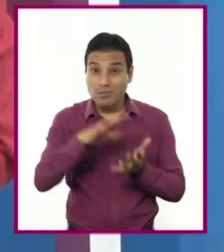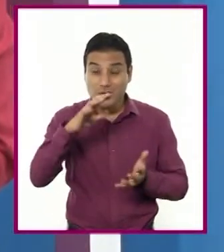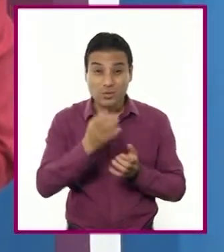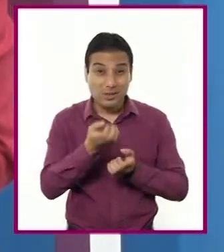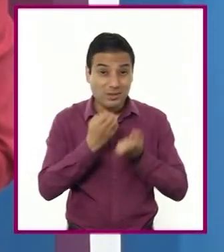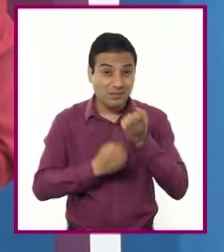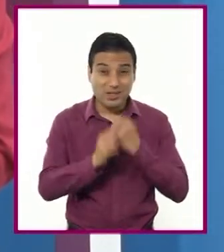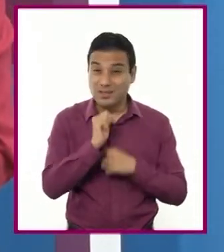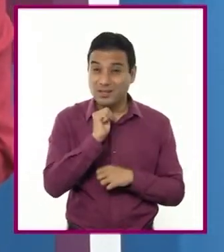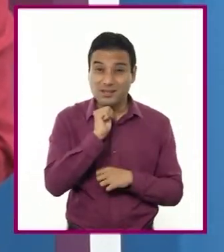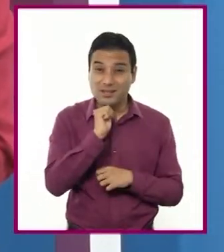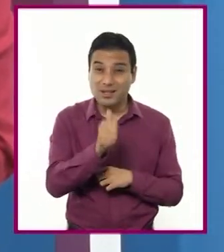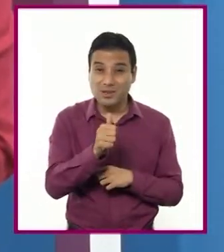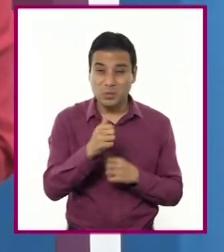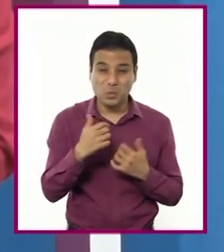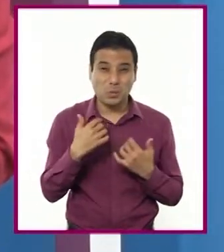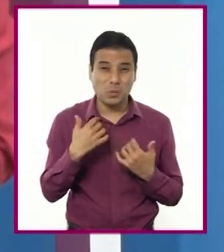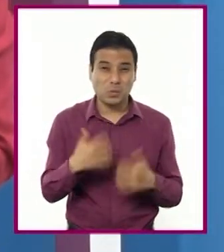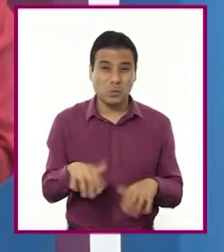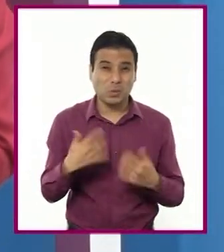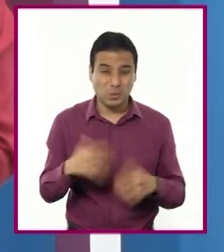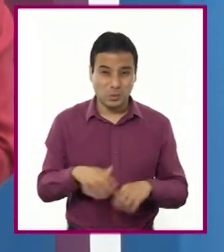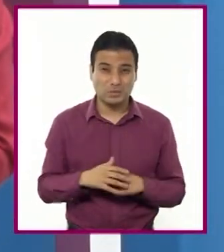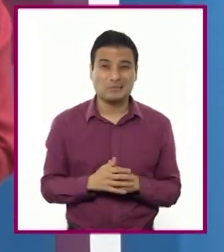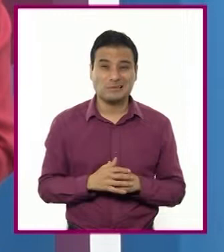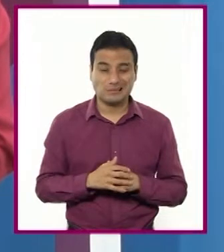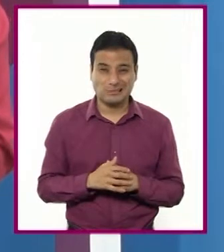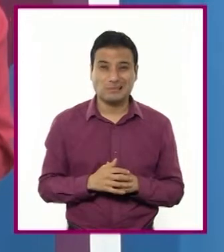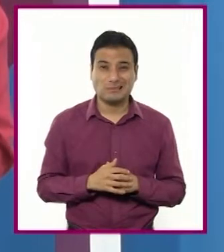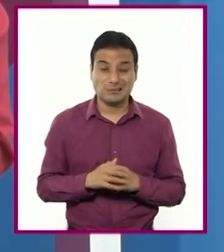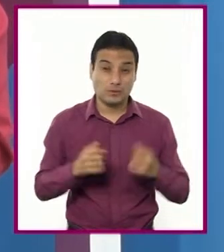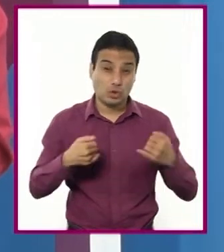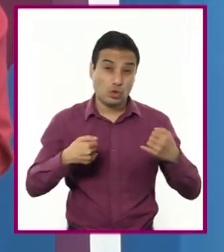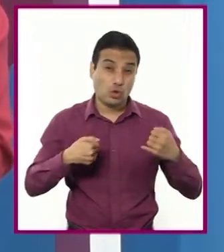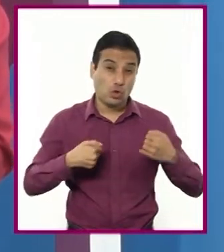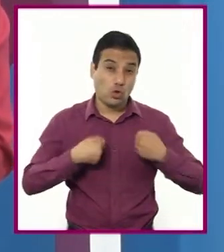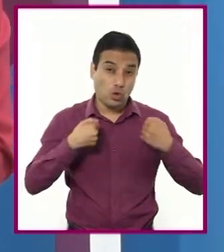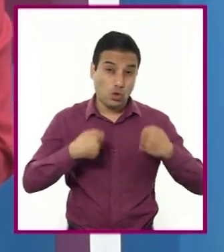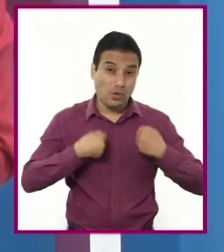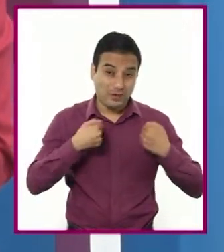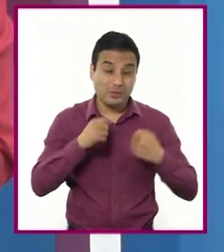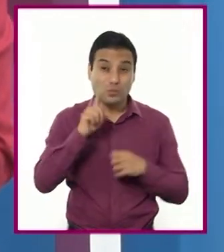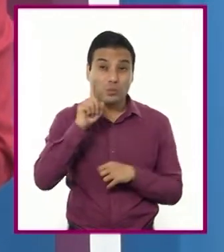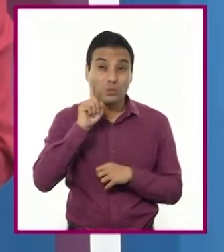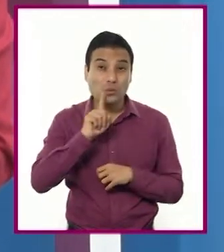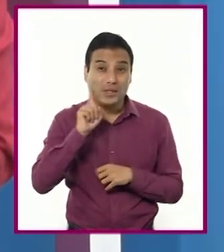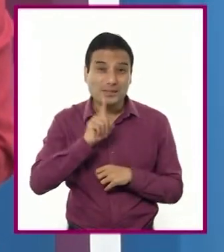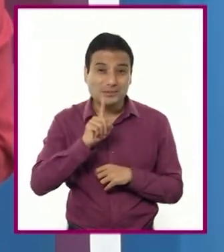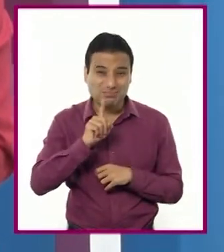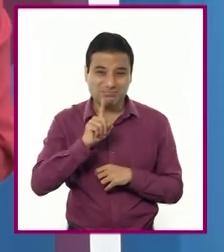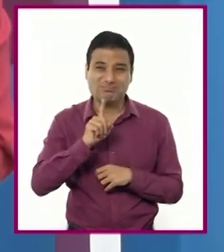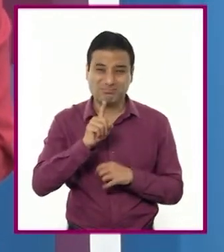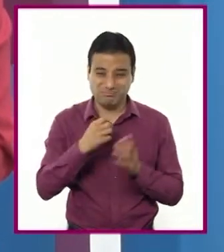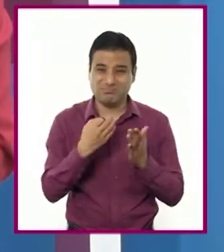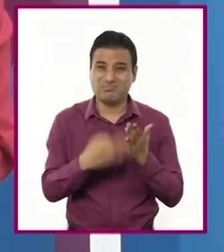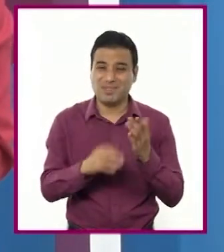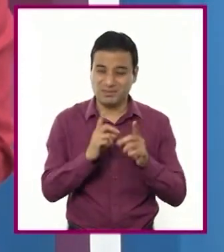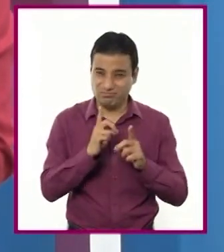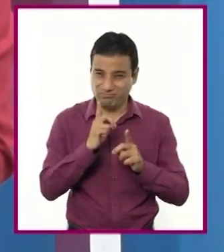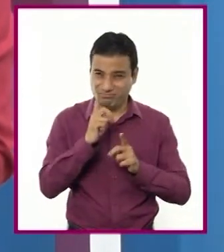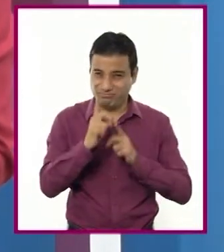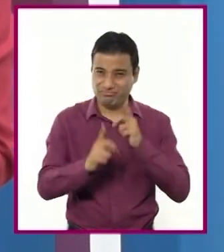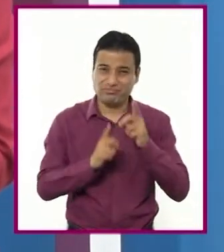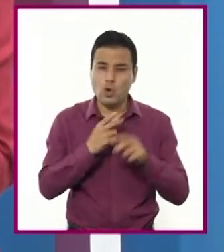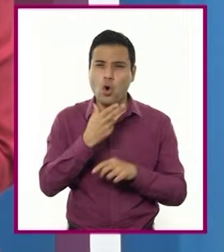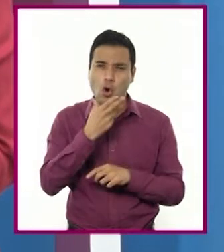todas las regiones de la OMS y es más alta entre las adolescentes en comparación con los adolescentes varones.